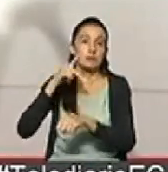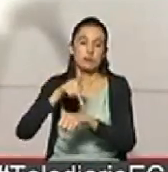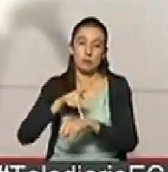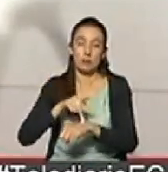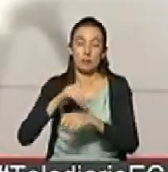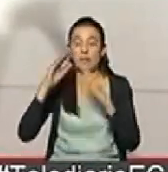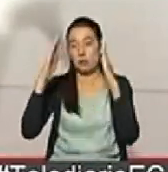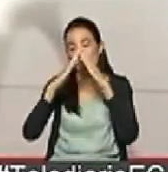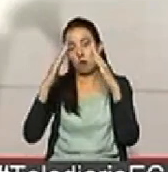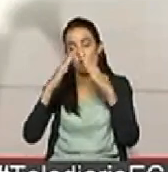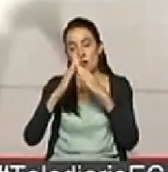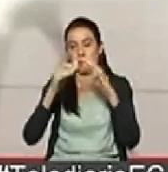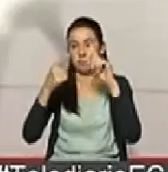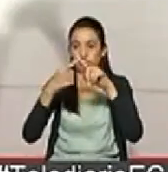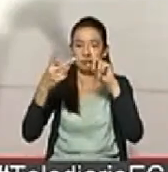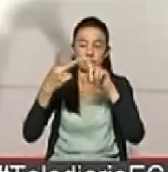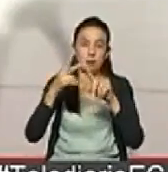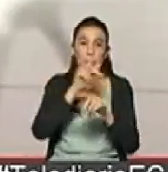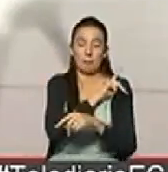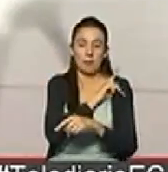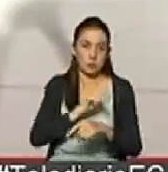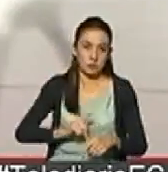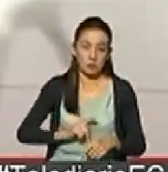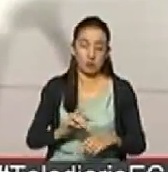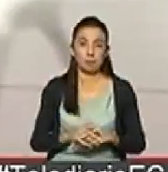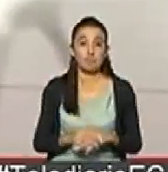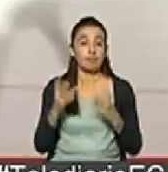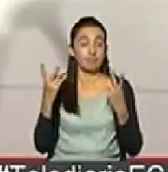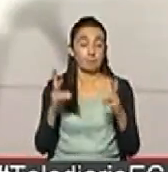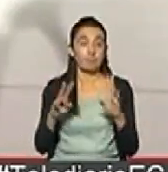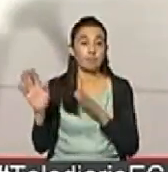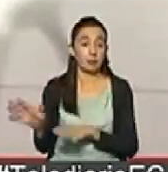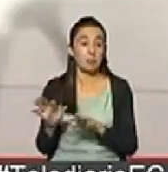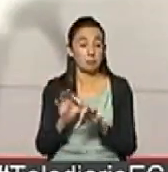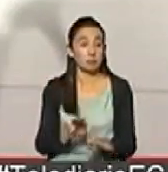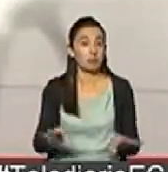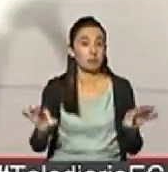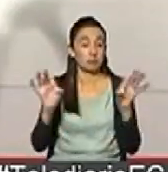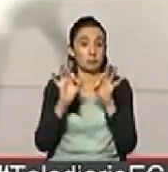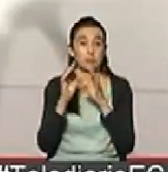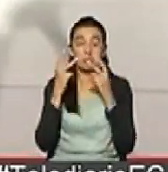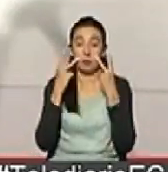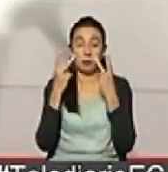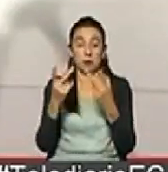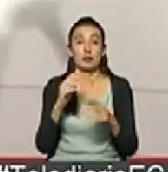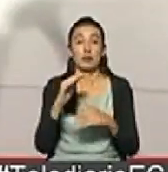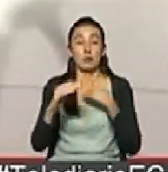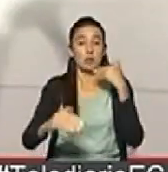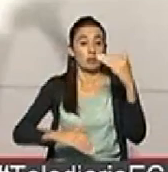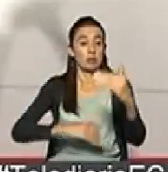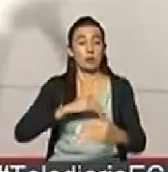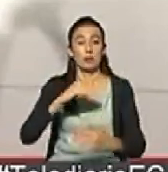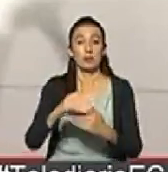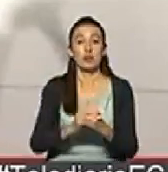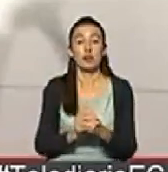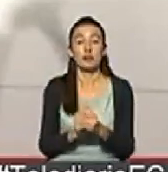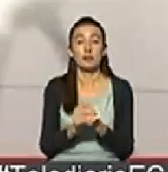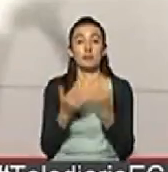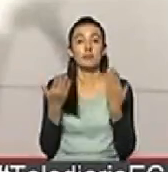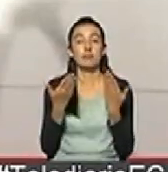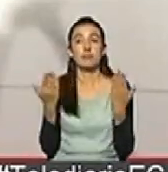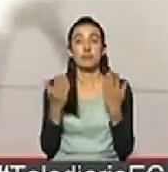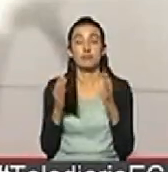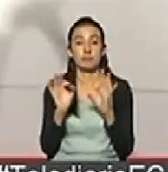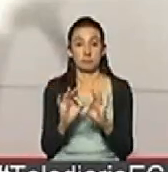el hogar, personal. Y esto entonces será para ellos un ejemplo a seguir. De esta forma, entonces... dar esta